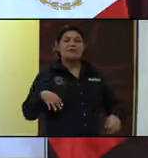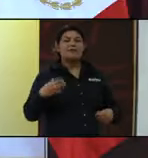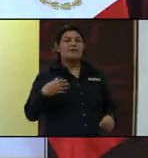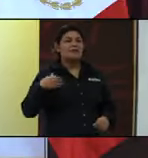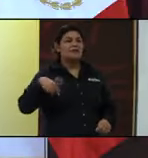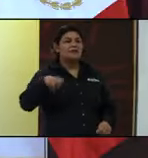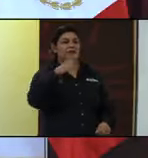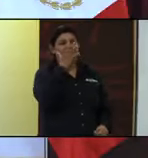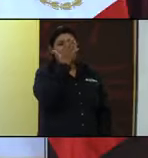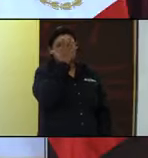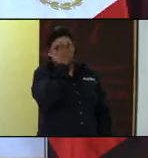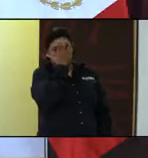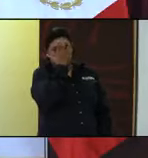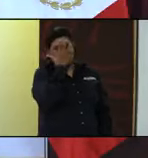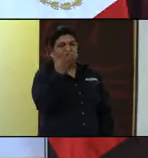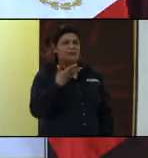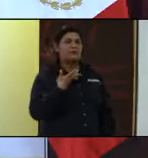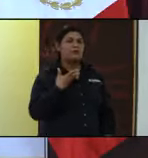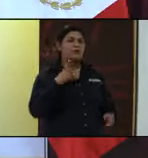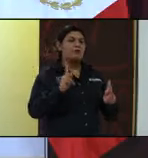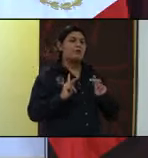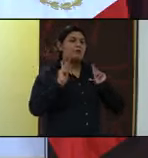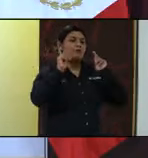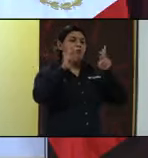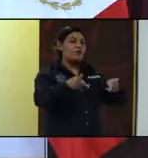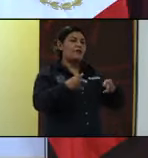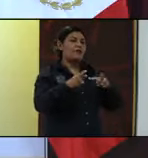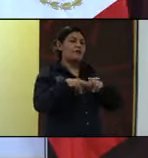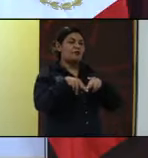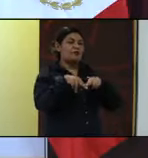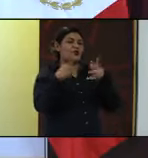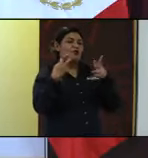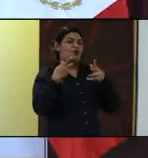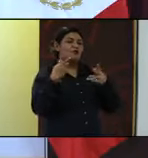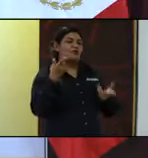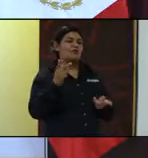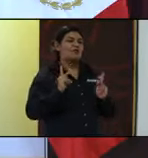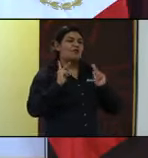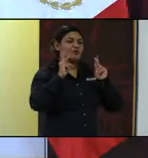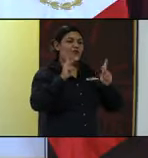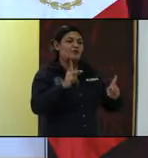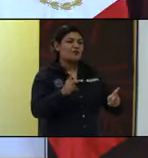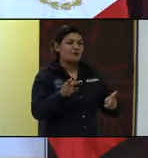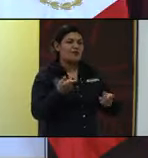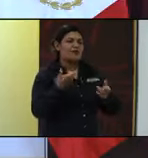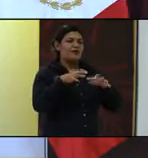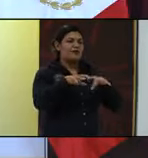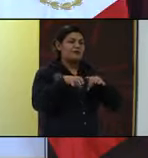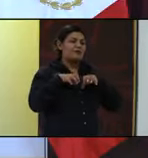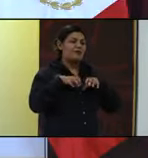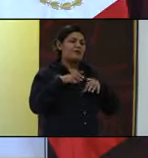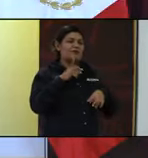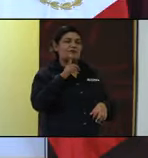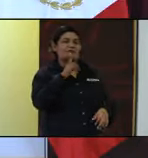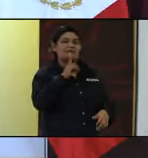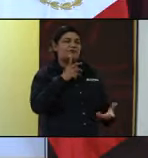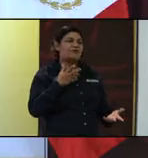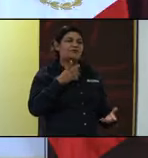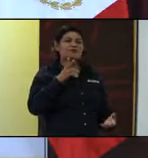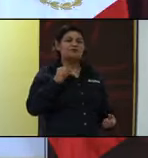mucha vergüenza que tuviéramos un puente roto, un puente de la corrupción, un puente no digno para